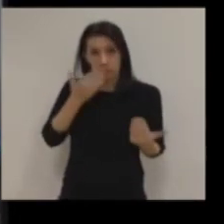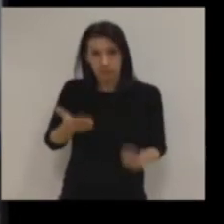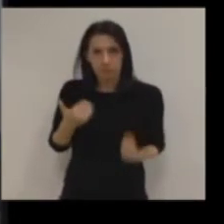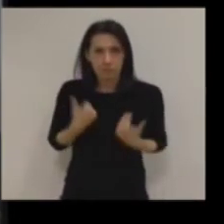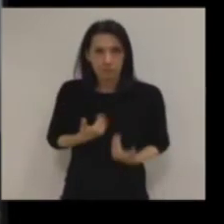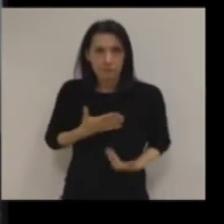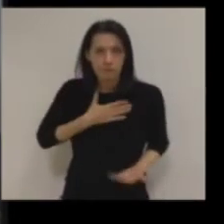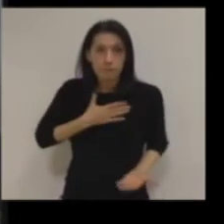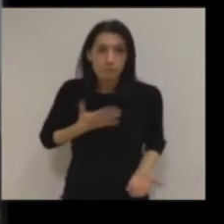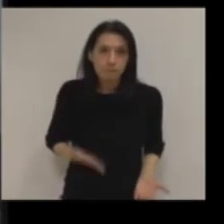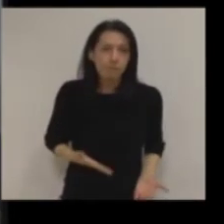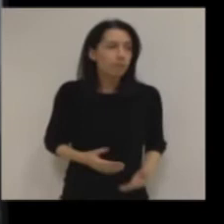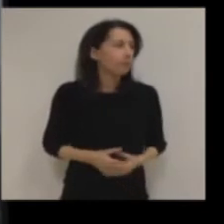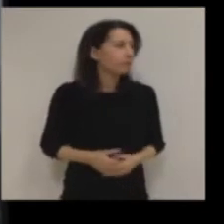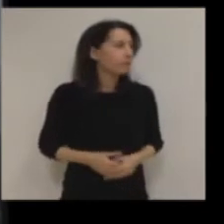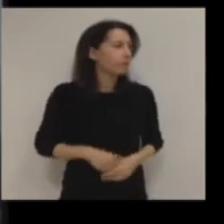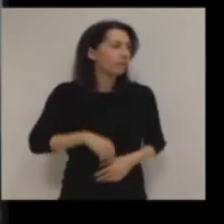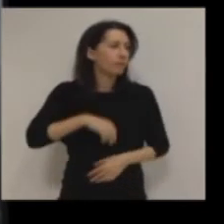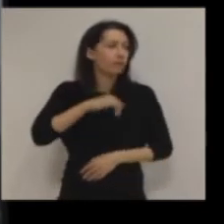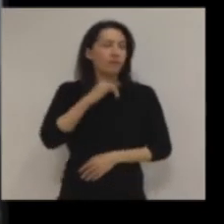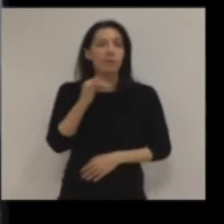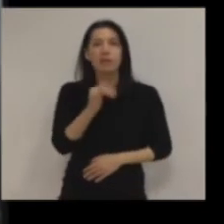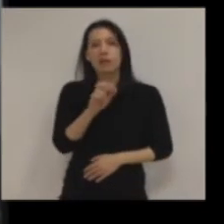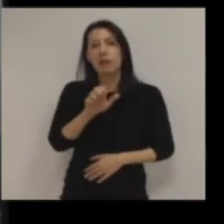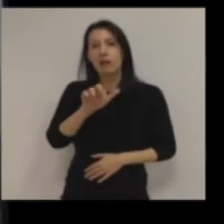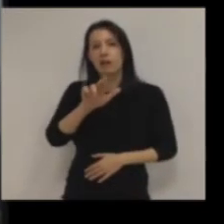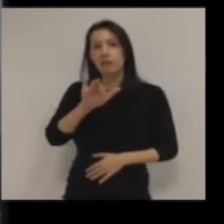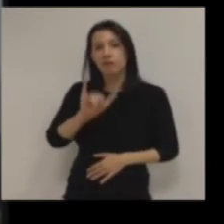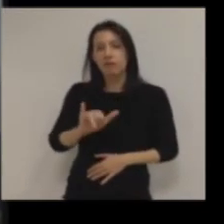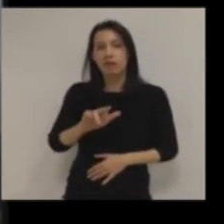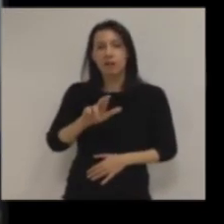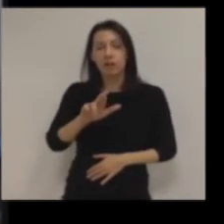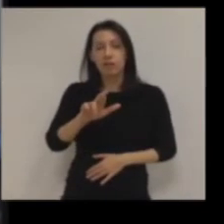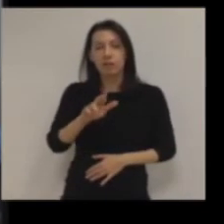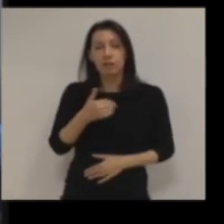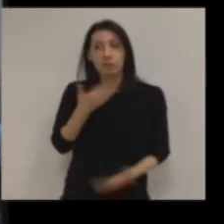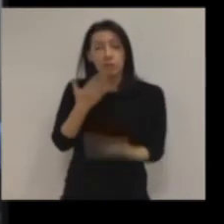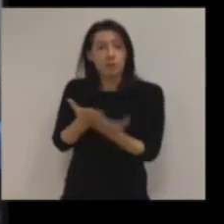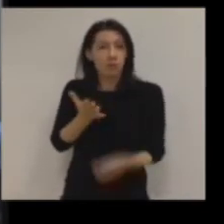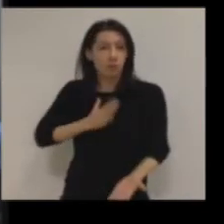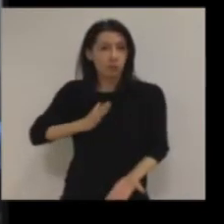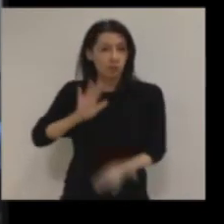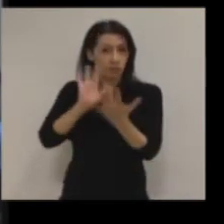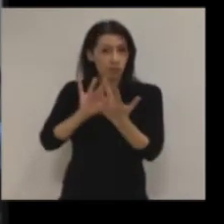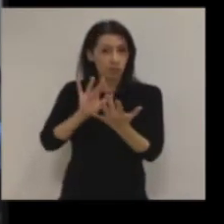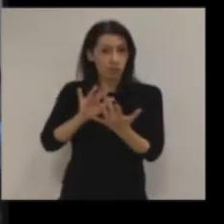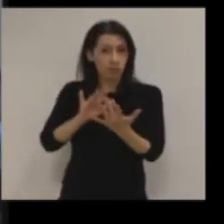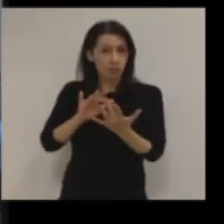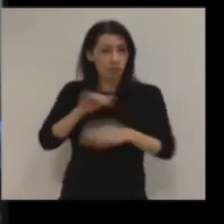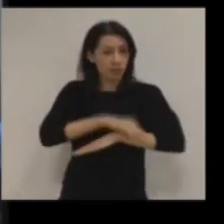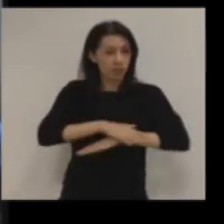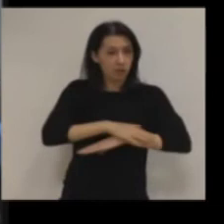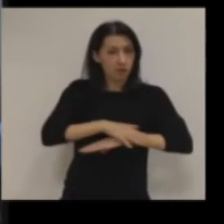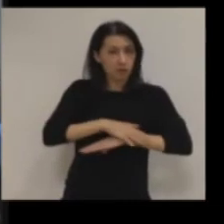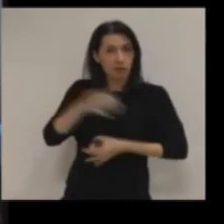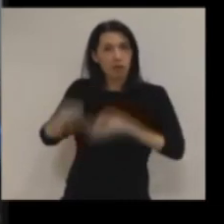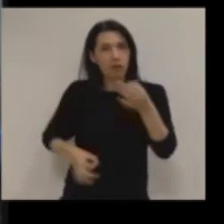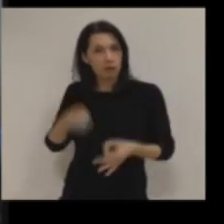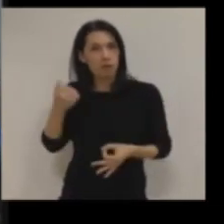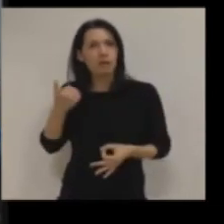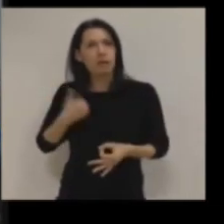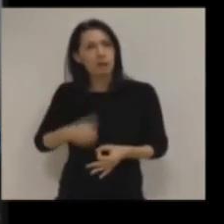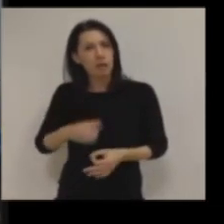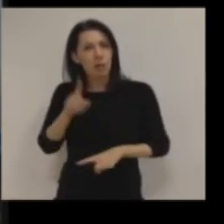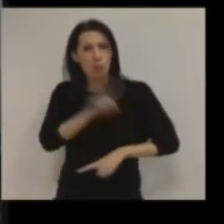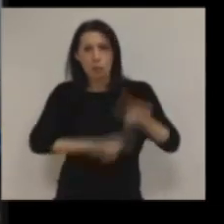genera ahí una sí que inquietud. te diría que en la relación administración-jurisdicción, la jurisdicción ha corregido muchos